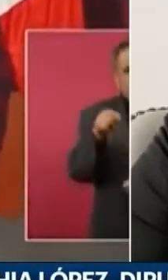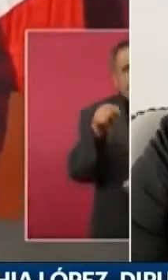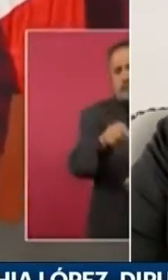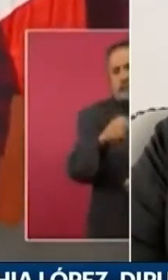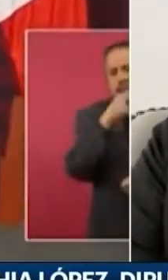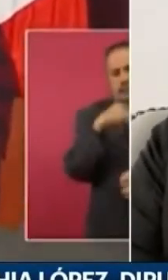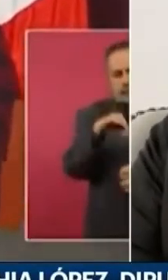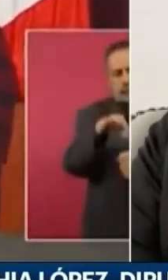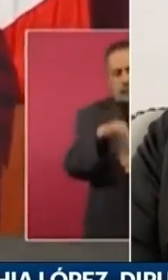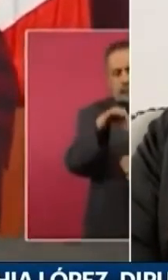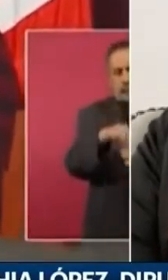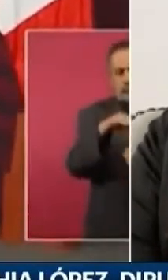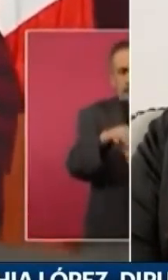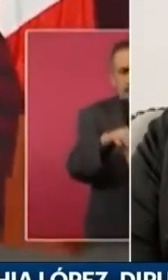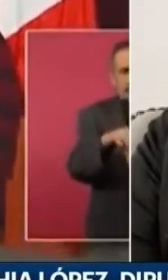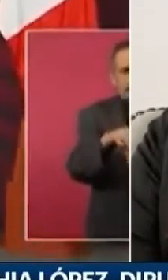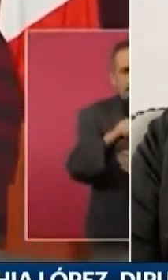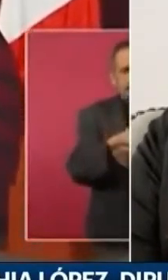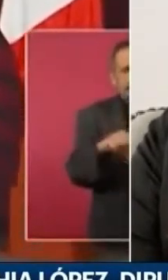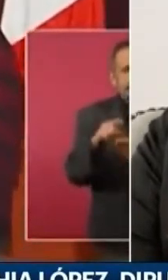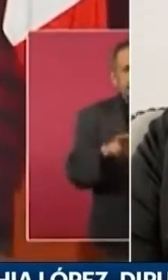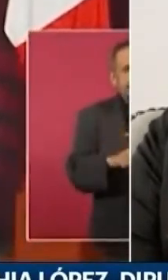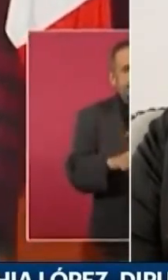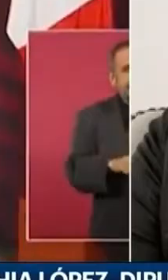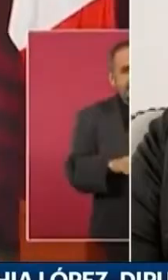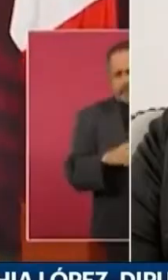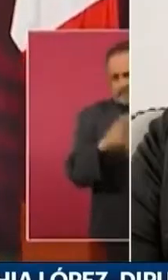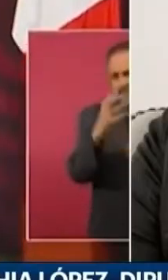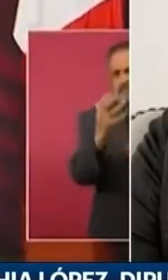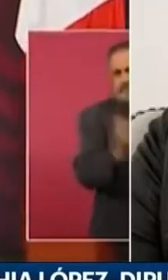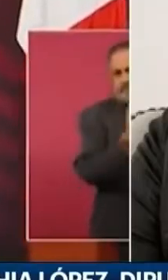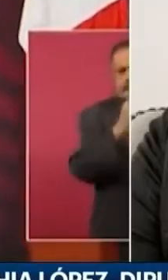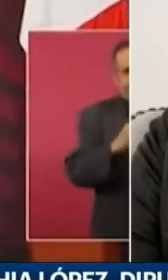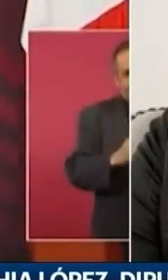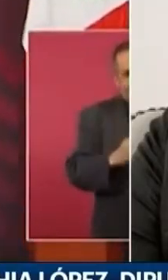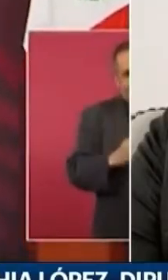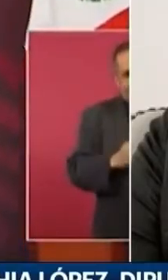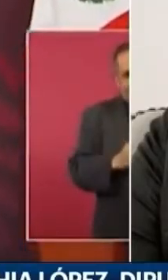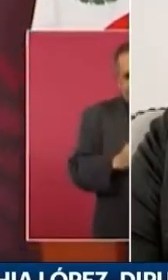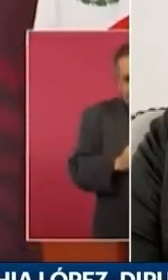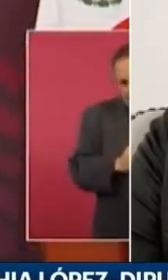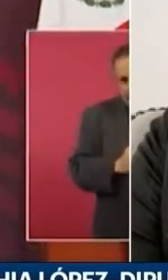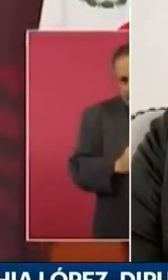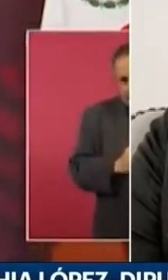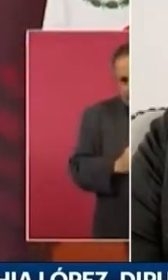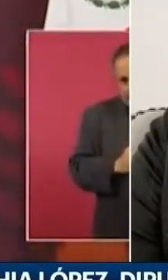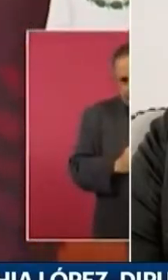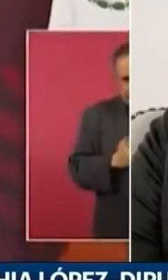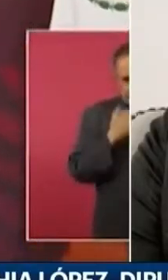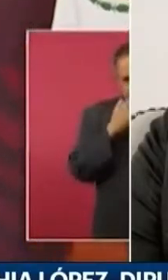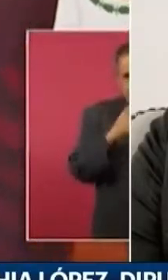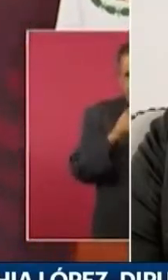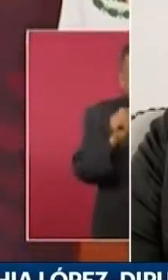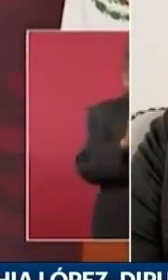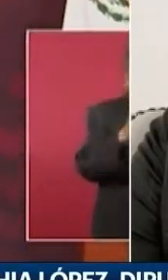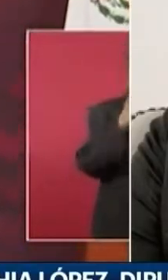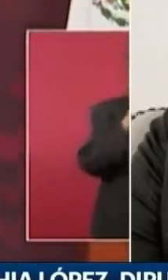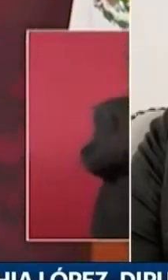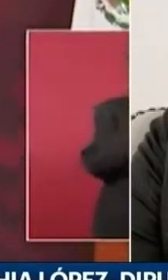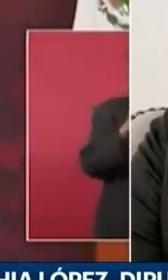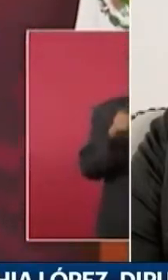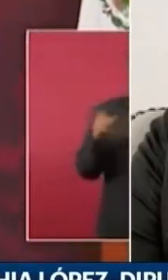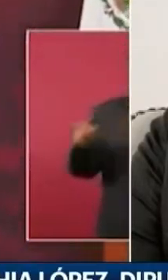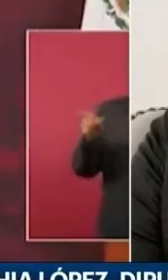en sus conferencias matutinas, es para tratar de tapar las irregularidades o cuestiones o problemas domésticos internos que está